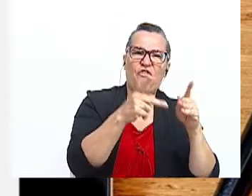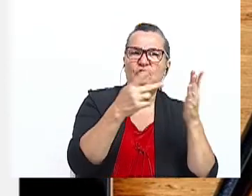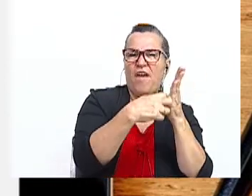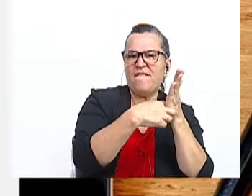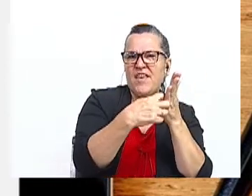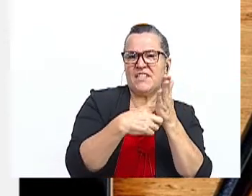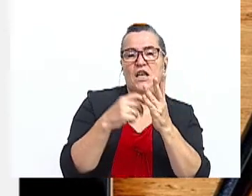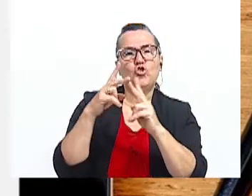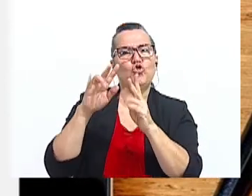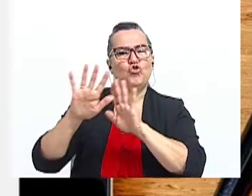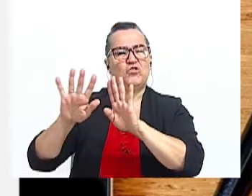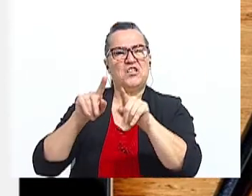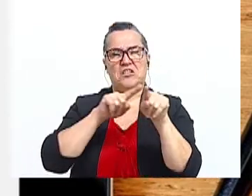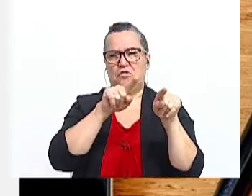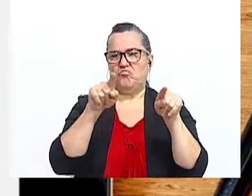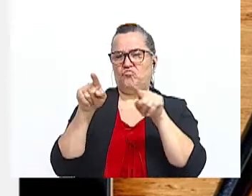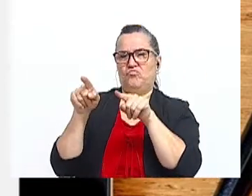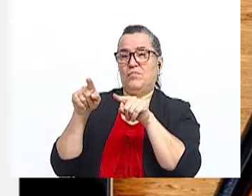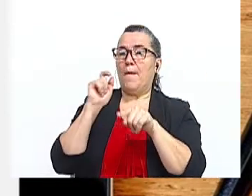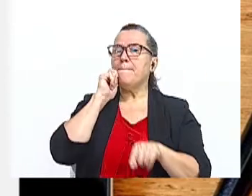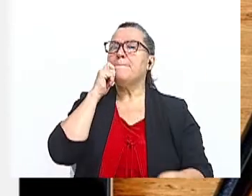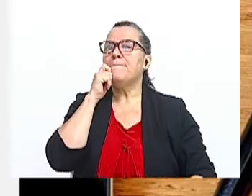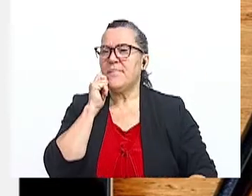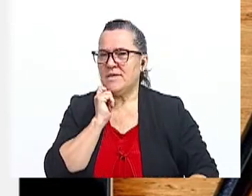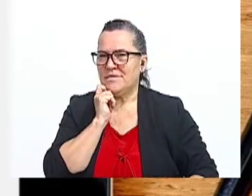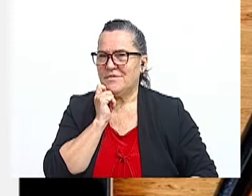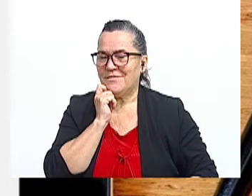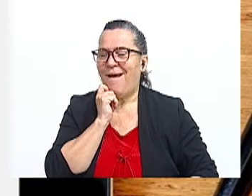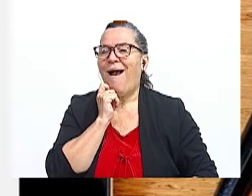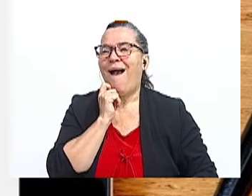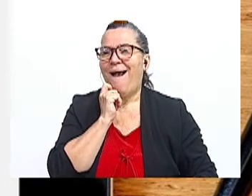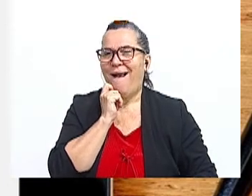textos digitales. ¿Quieren una pista? ¿Sí?